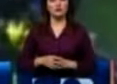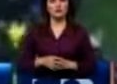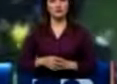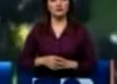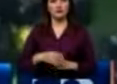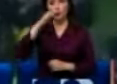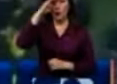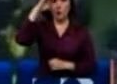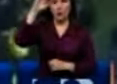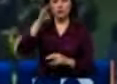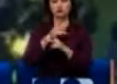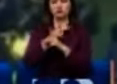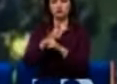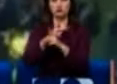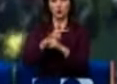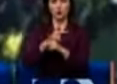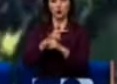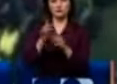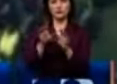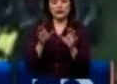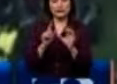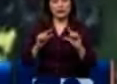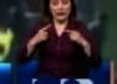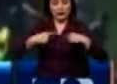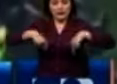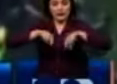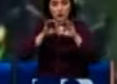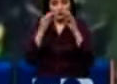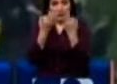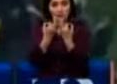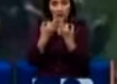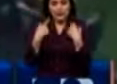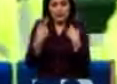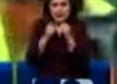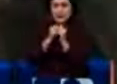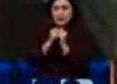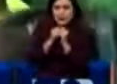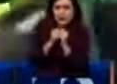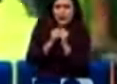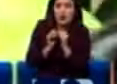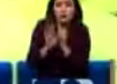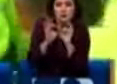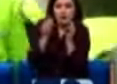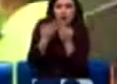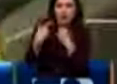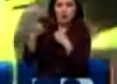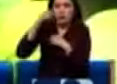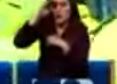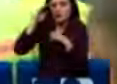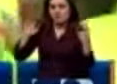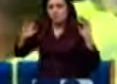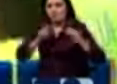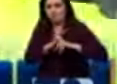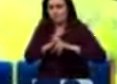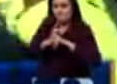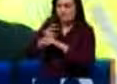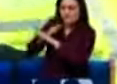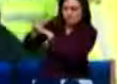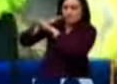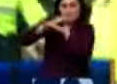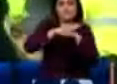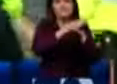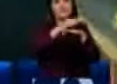La policía brindó protección al candidato a lo largo de más de 200 metros. Hasta llegar prácticamente a la puerta de un